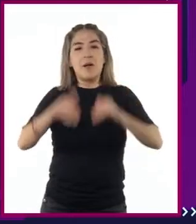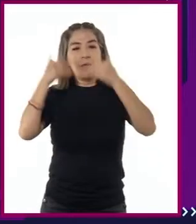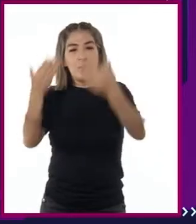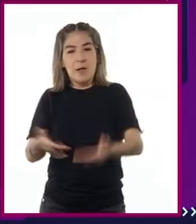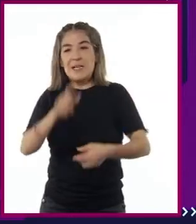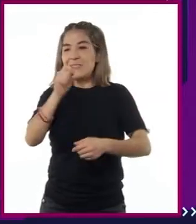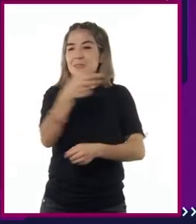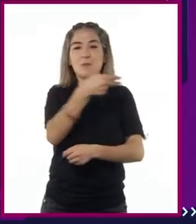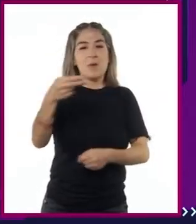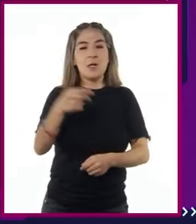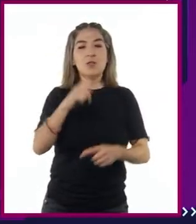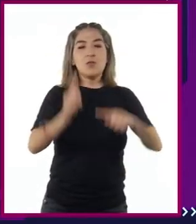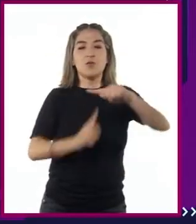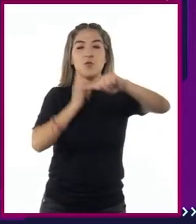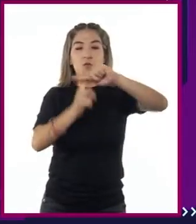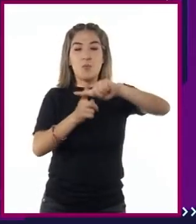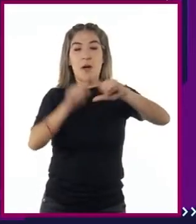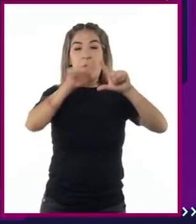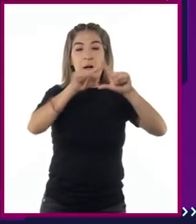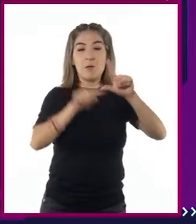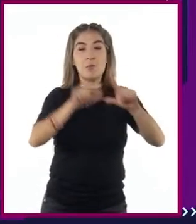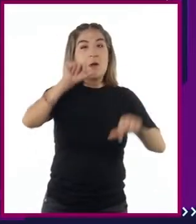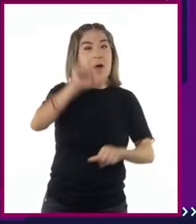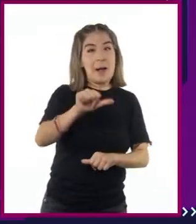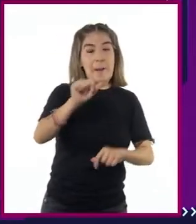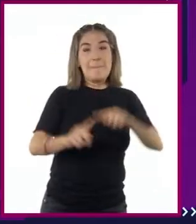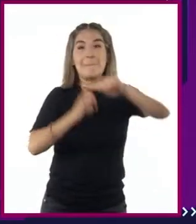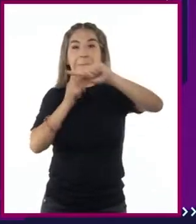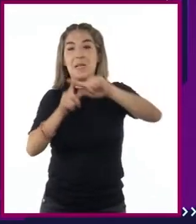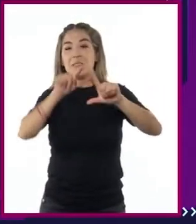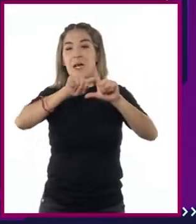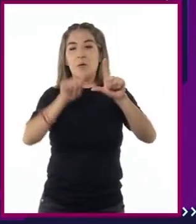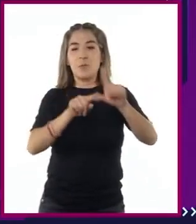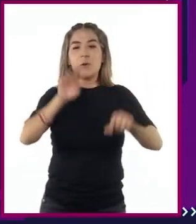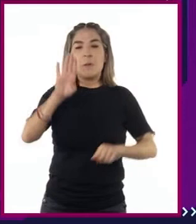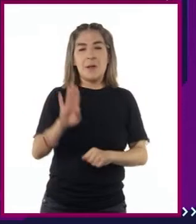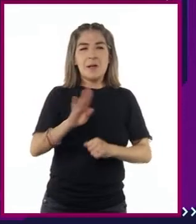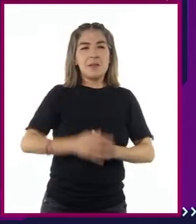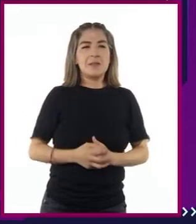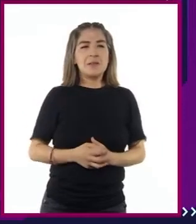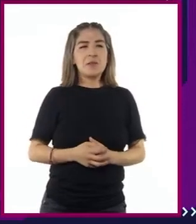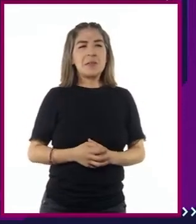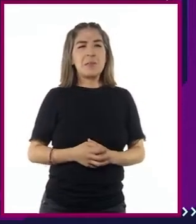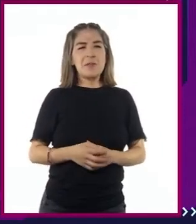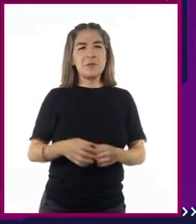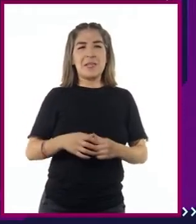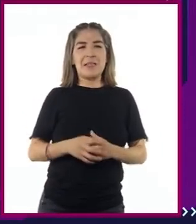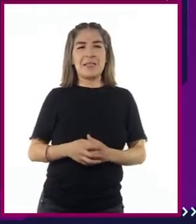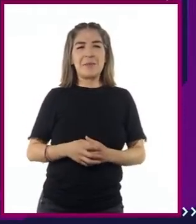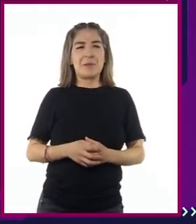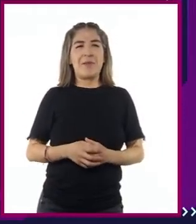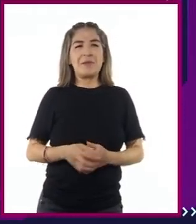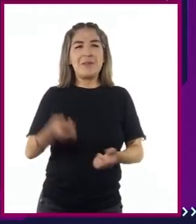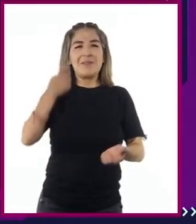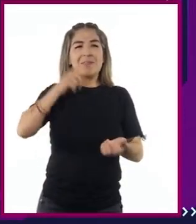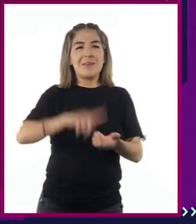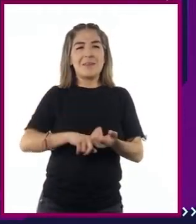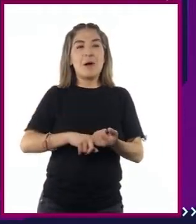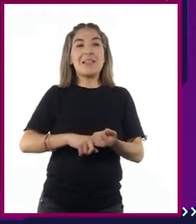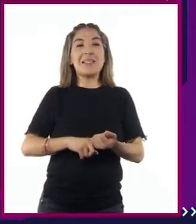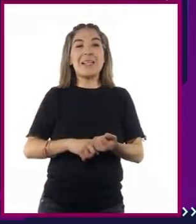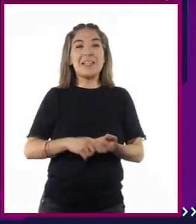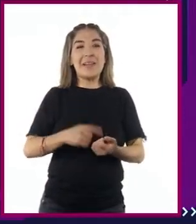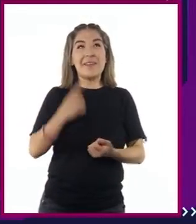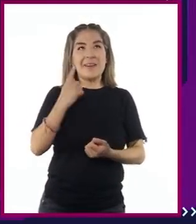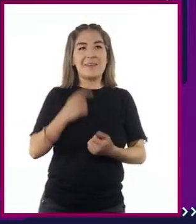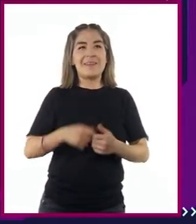a la suma del ángulo A más el ángulo B. Sustituyendo valores, el ángulo X